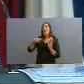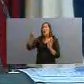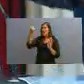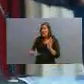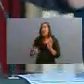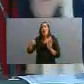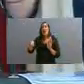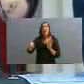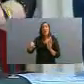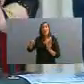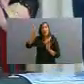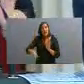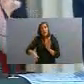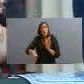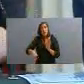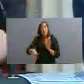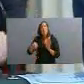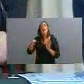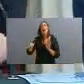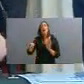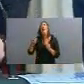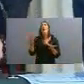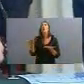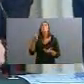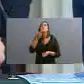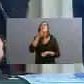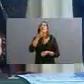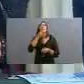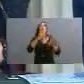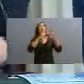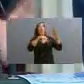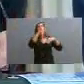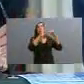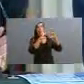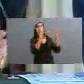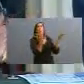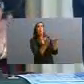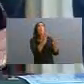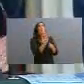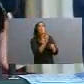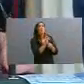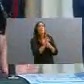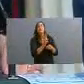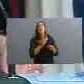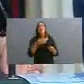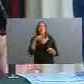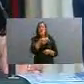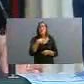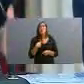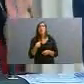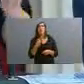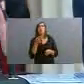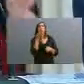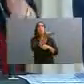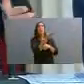se haya desprendido del bien, o haya un riesgo en una obra ambiental o en alguna cuestión. Bueno, las medidas cautelares